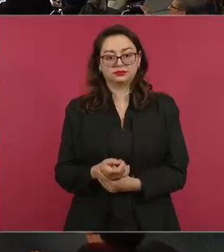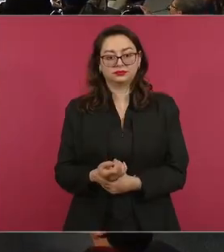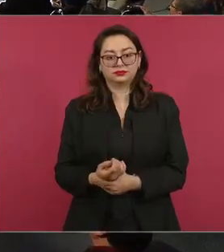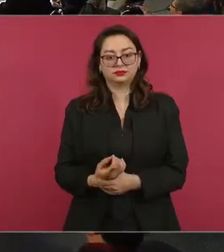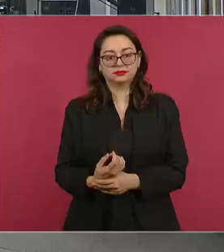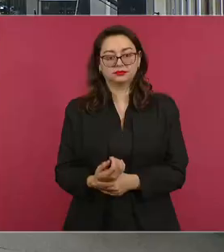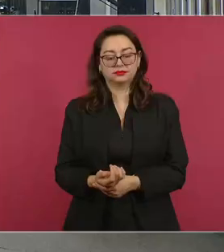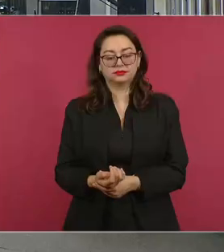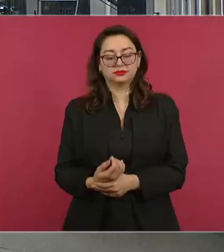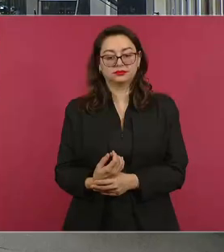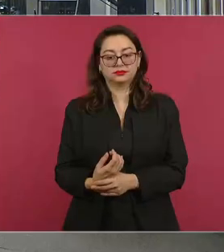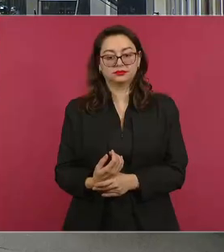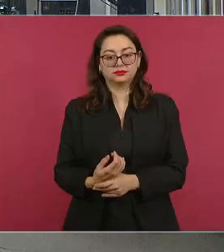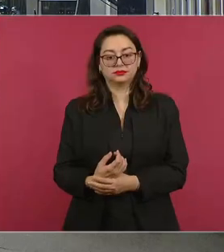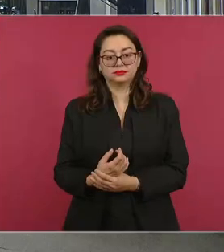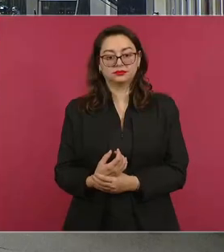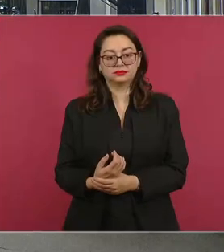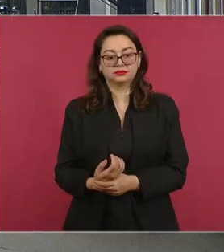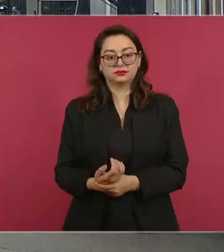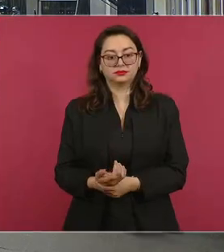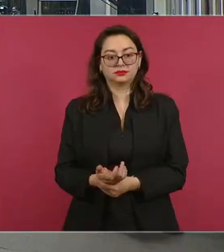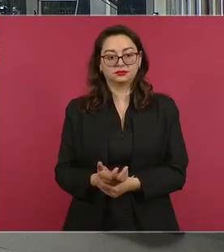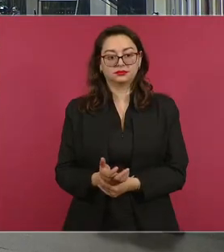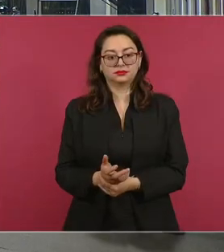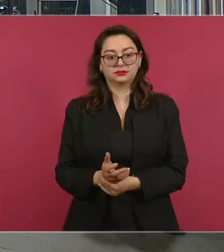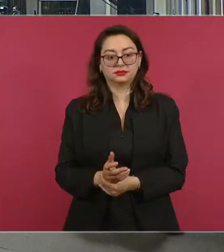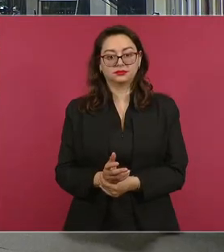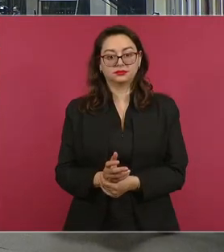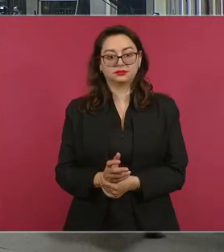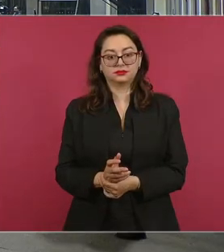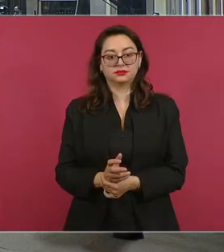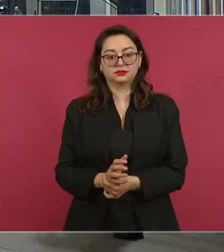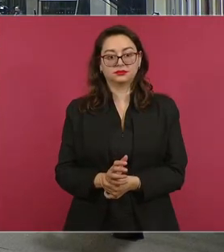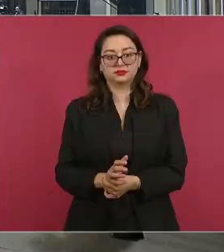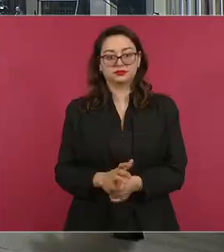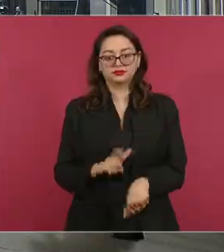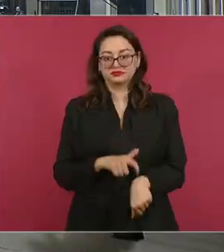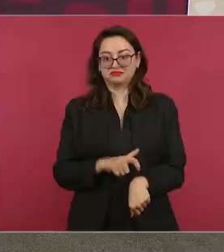Ah, como ahora, a las 10:30.